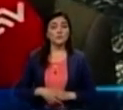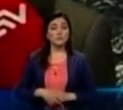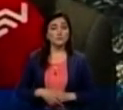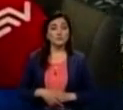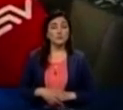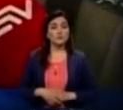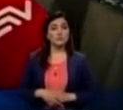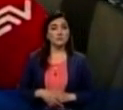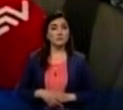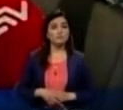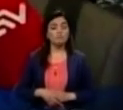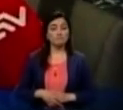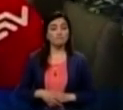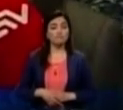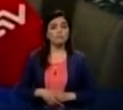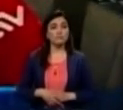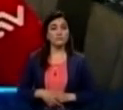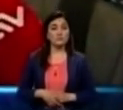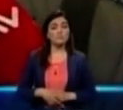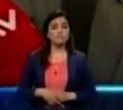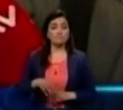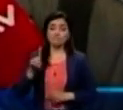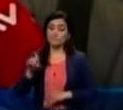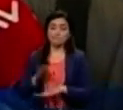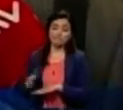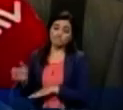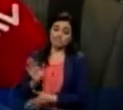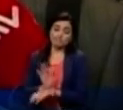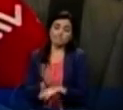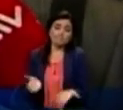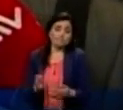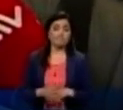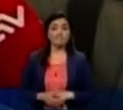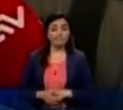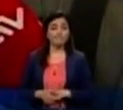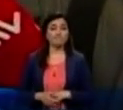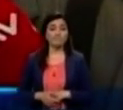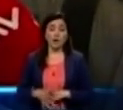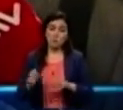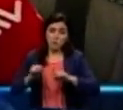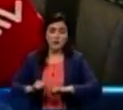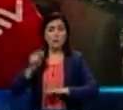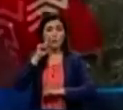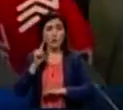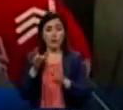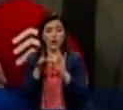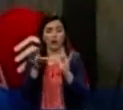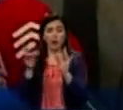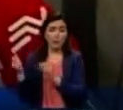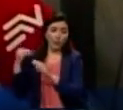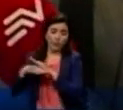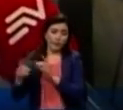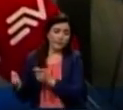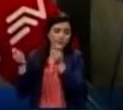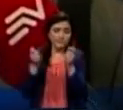parece que no hay discusión sobre ese procedimiento. Incluso podría mandar todas sus pruebas de descargo por escrito. Lo que deben